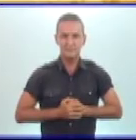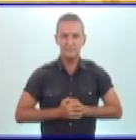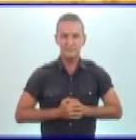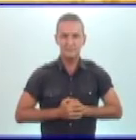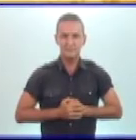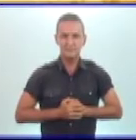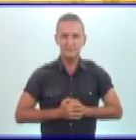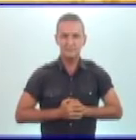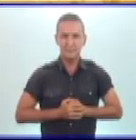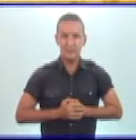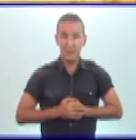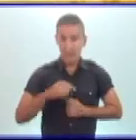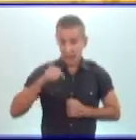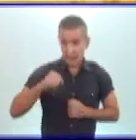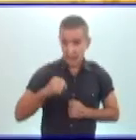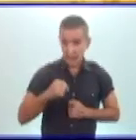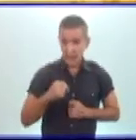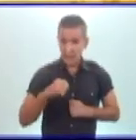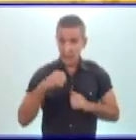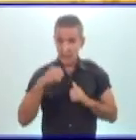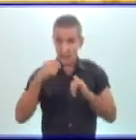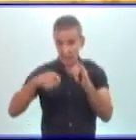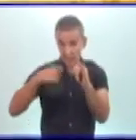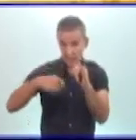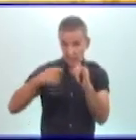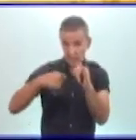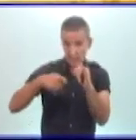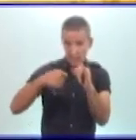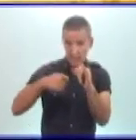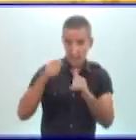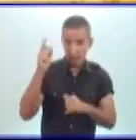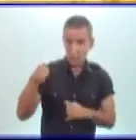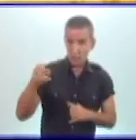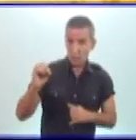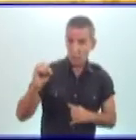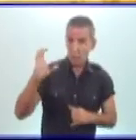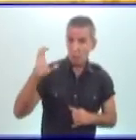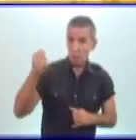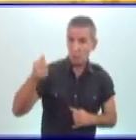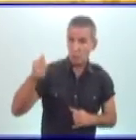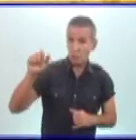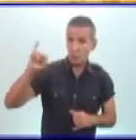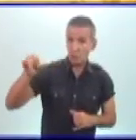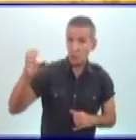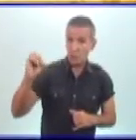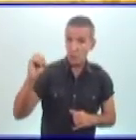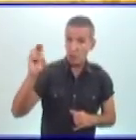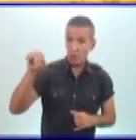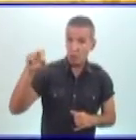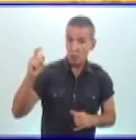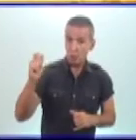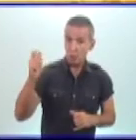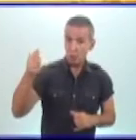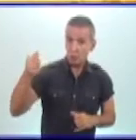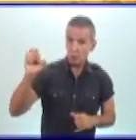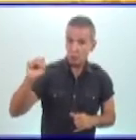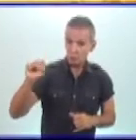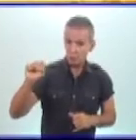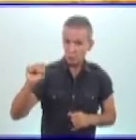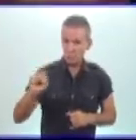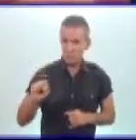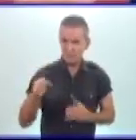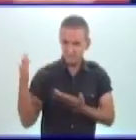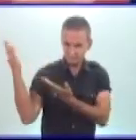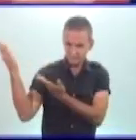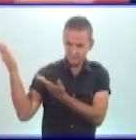Los dejo entonces con este fragmento de la película Pocahontas, dirigida por la compañía Disney en el año 95.